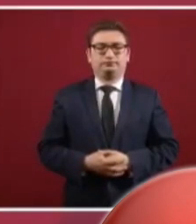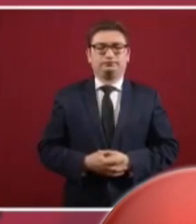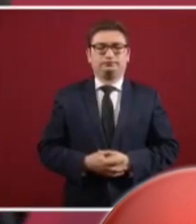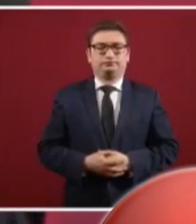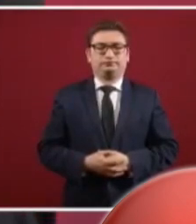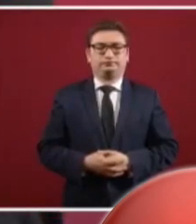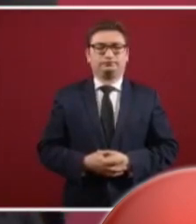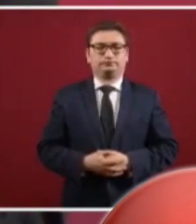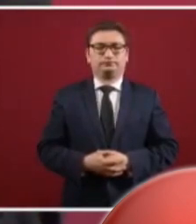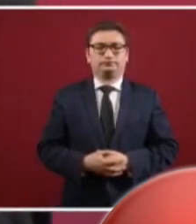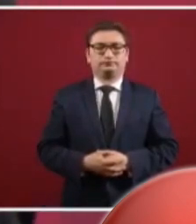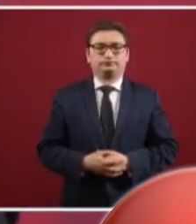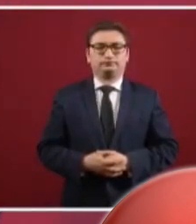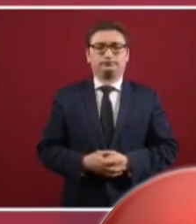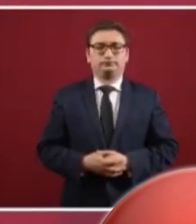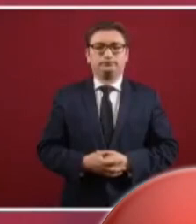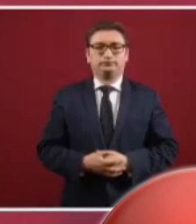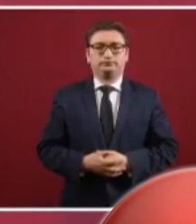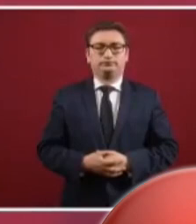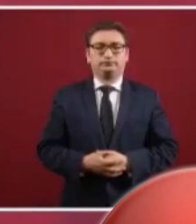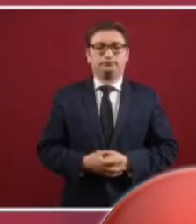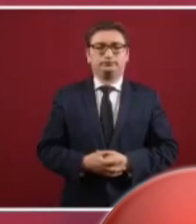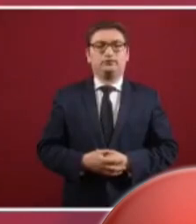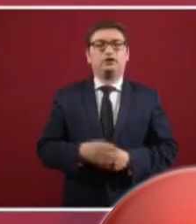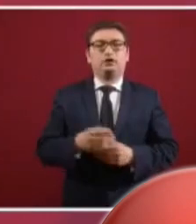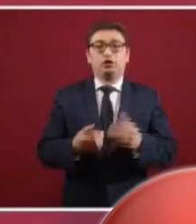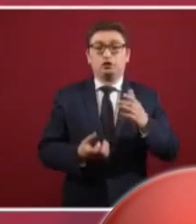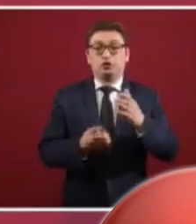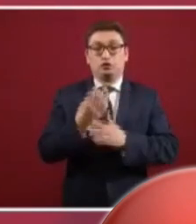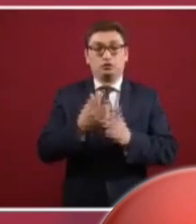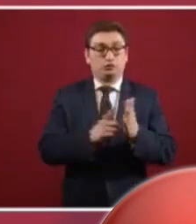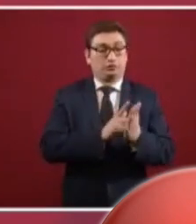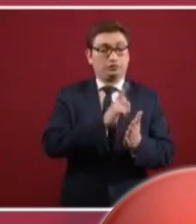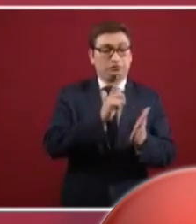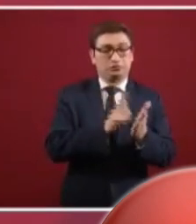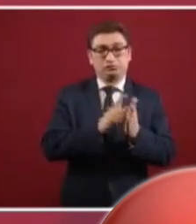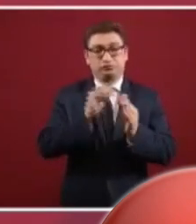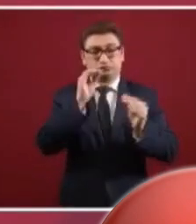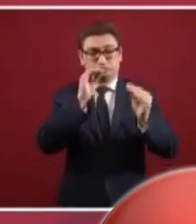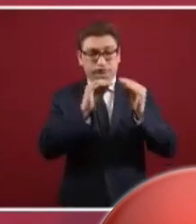creación del nuevo marco legal.